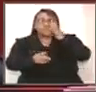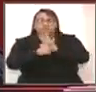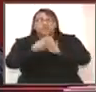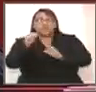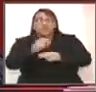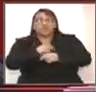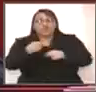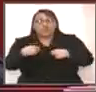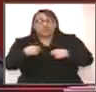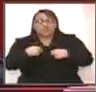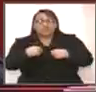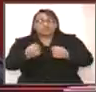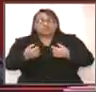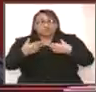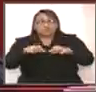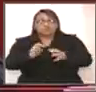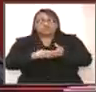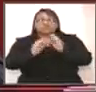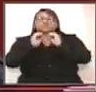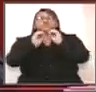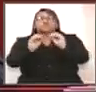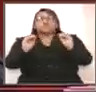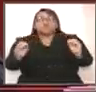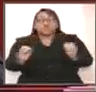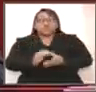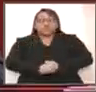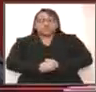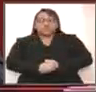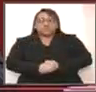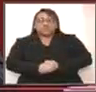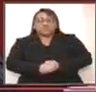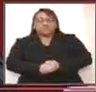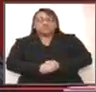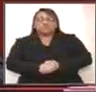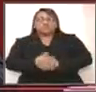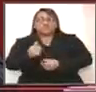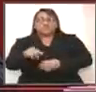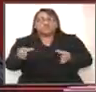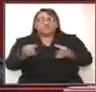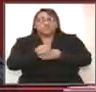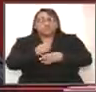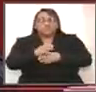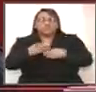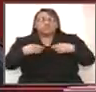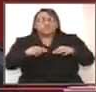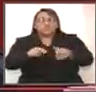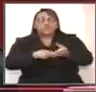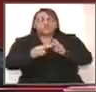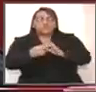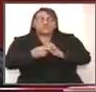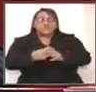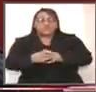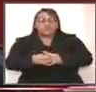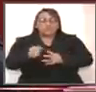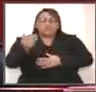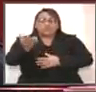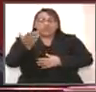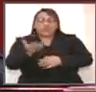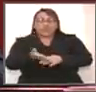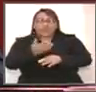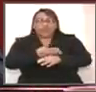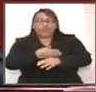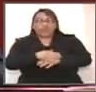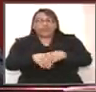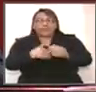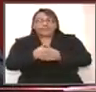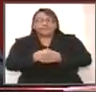Humanos, me estoy permitiendo convocar a este Consejo y me estoy permitiendo también solicitar a